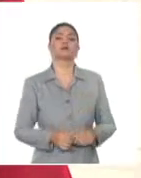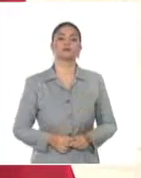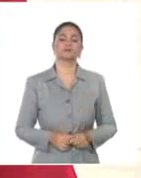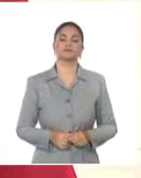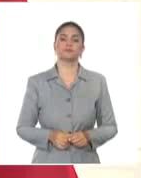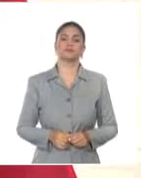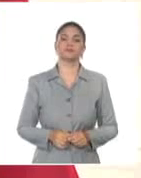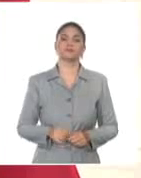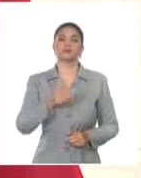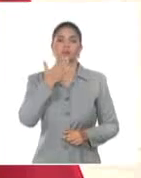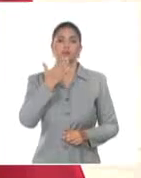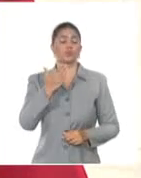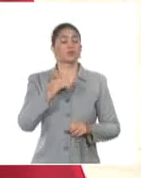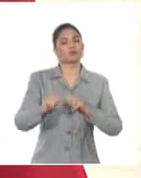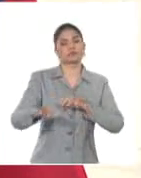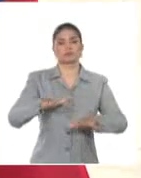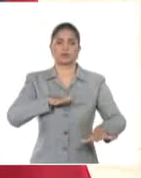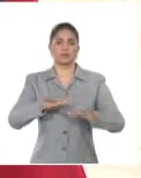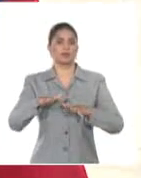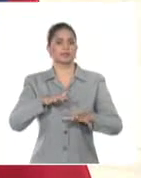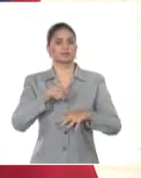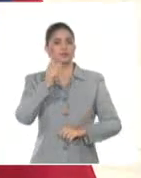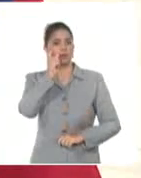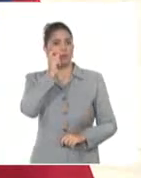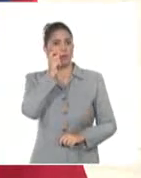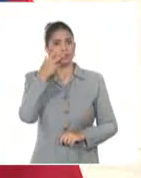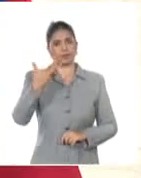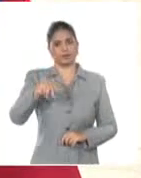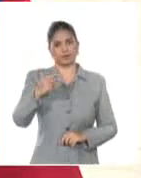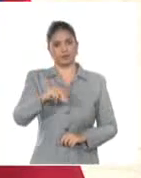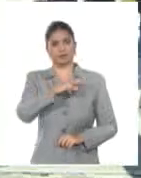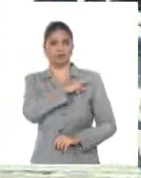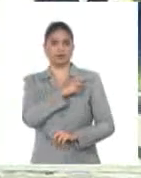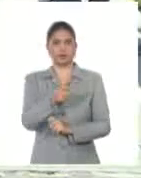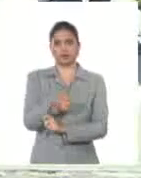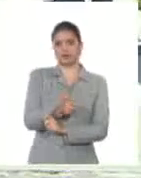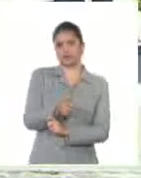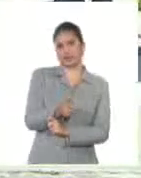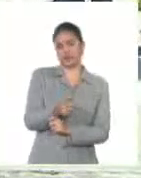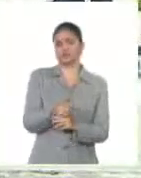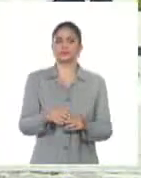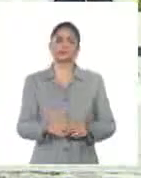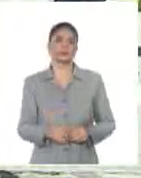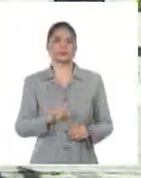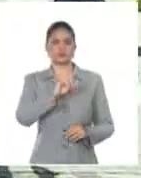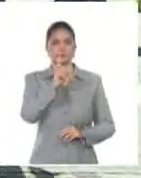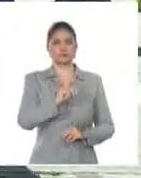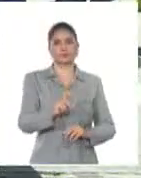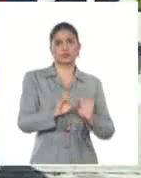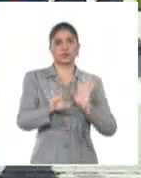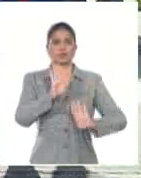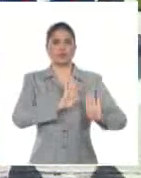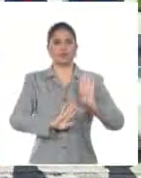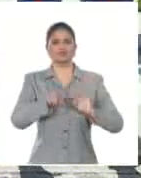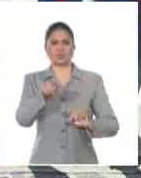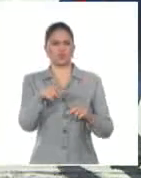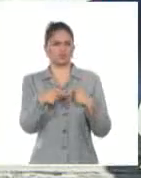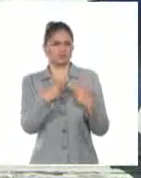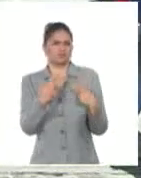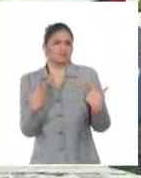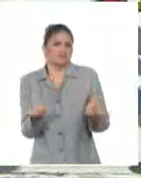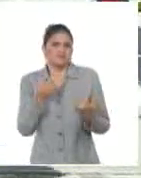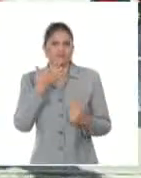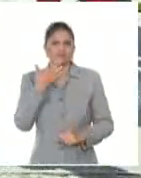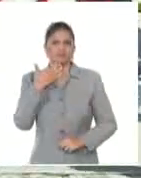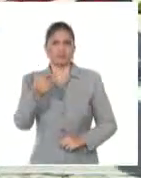Una buena preparación con el entrenador Terry y hemos trabajado bastante en esa base. Desde el punto de vista ofensivo, ¿qué has hecho para tratar de mejorar el